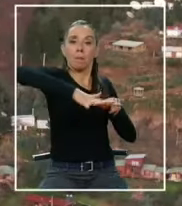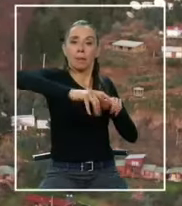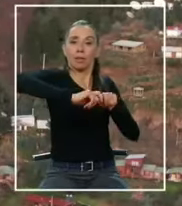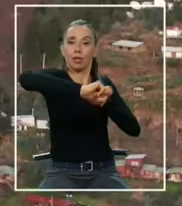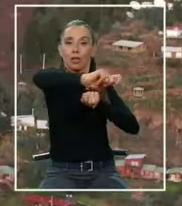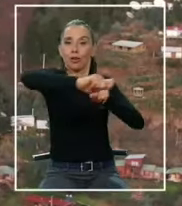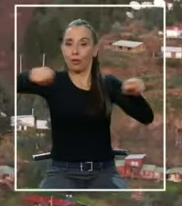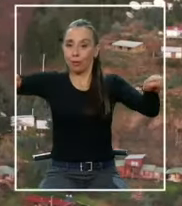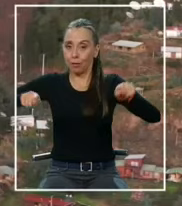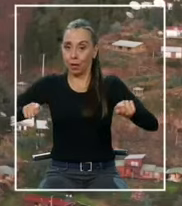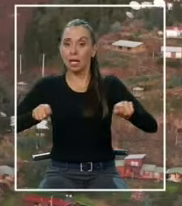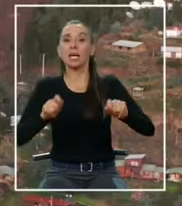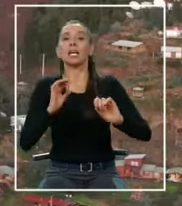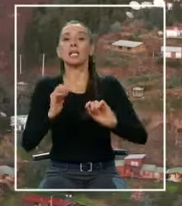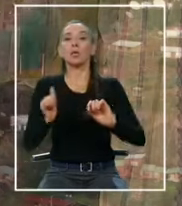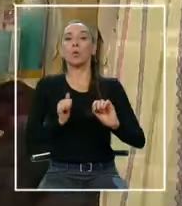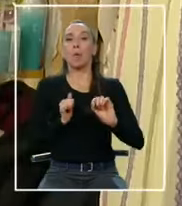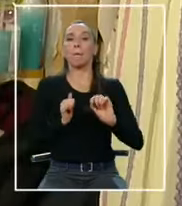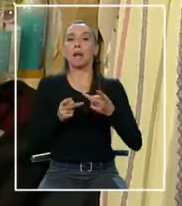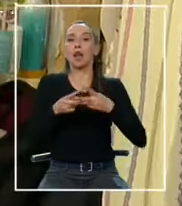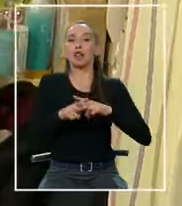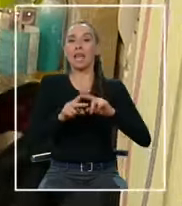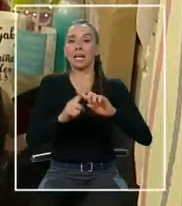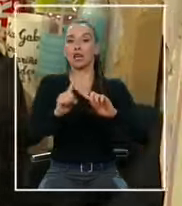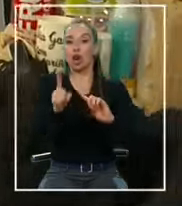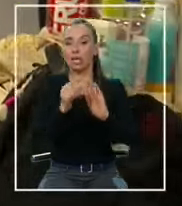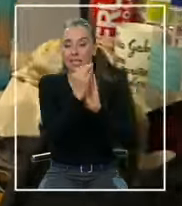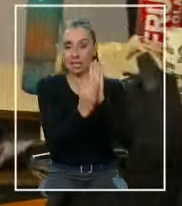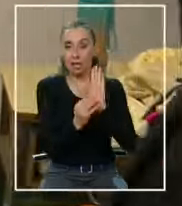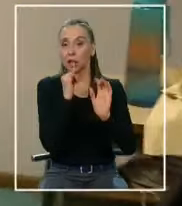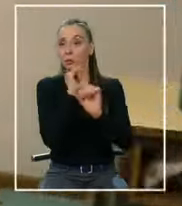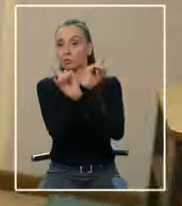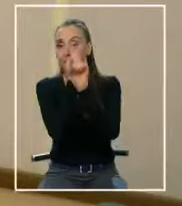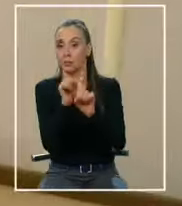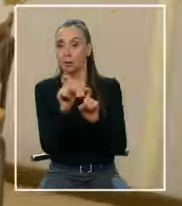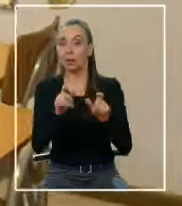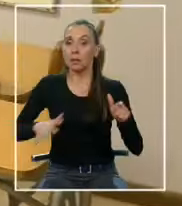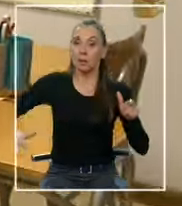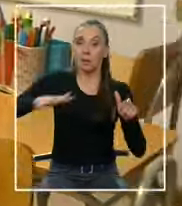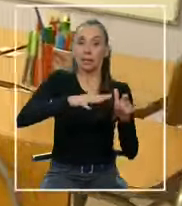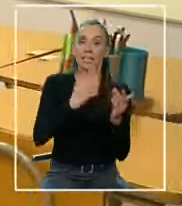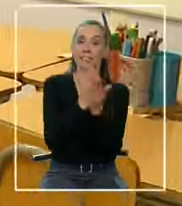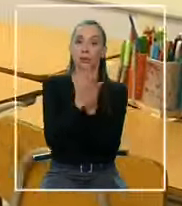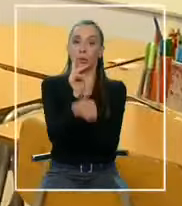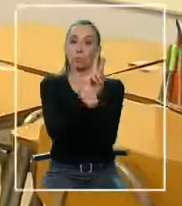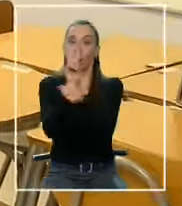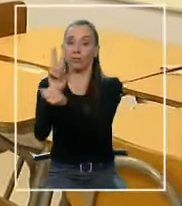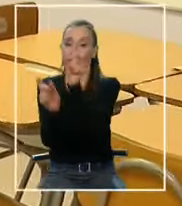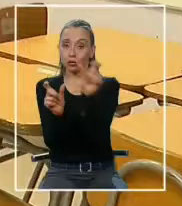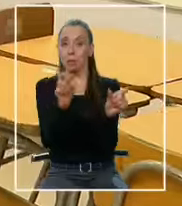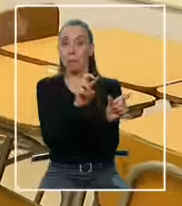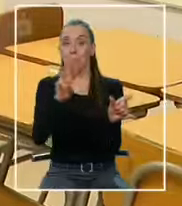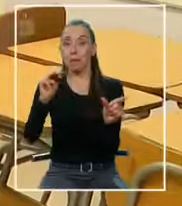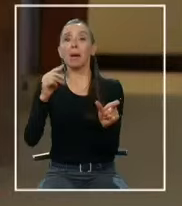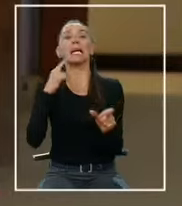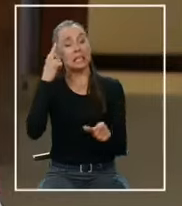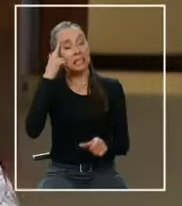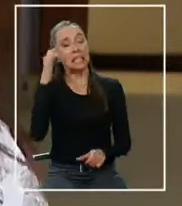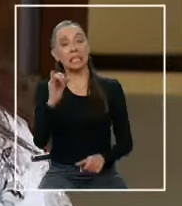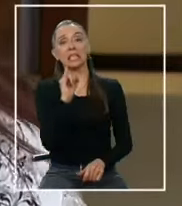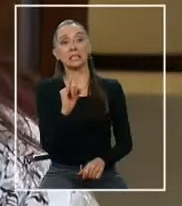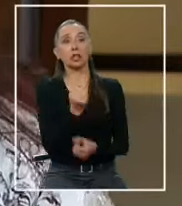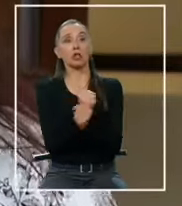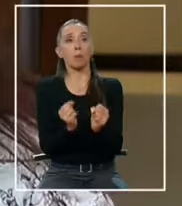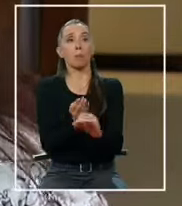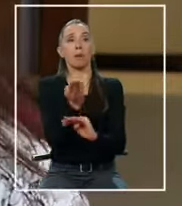y las exigencias técnicas. Un escenario incierto, pese a ello, la comunidad educativa prefiere creer. No podemos pedir